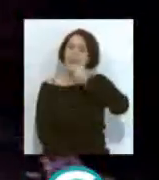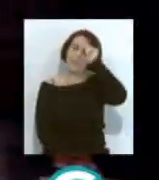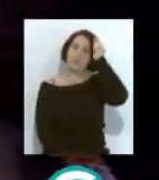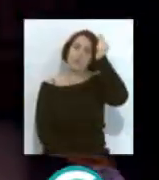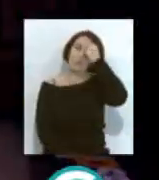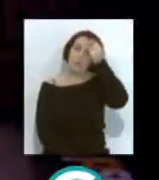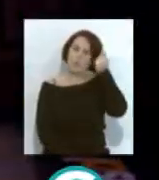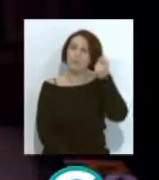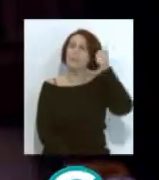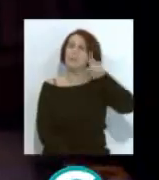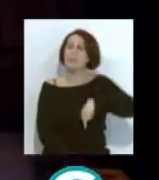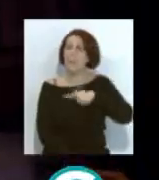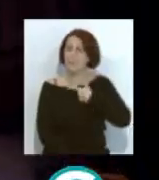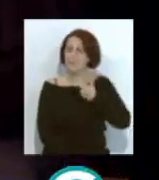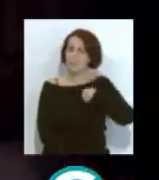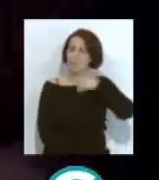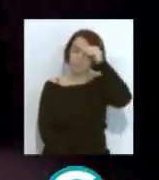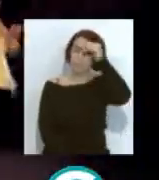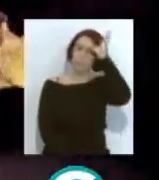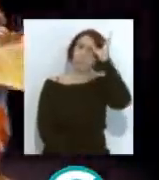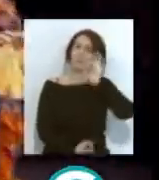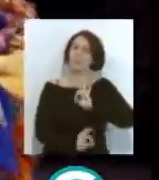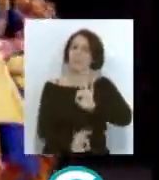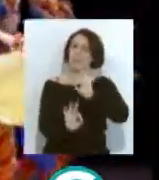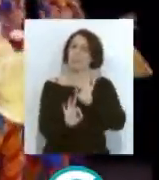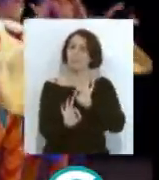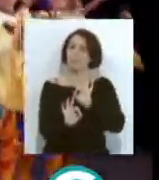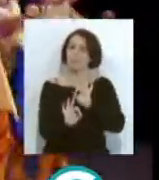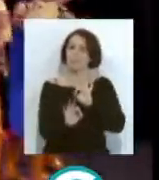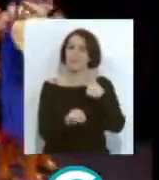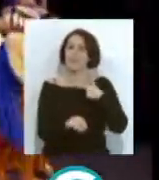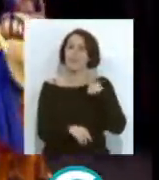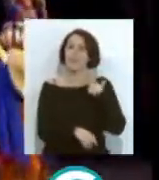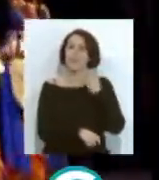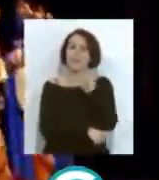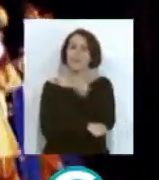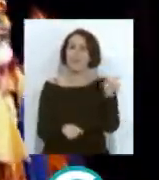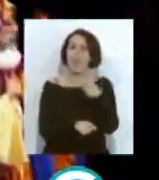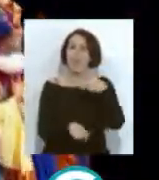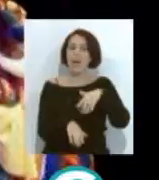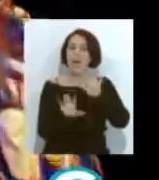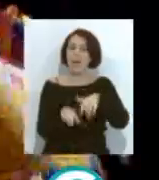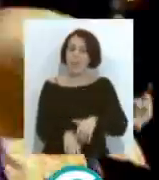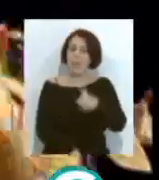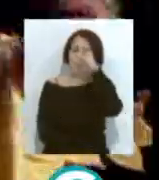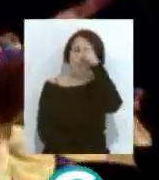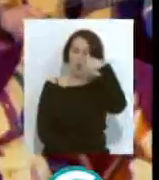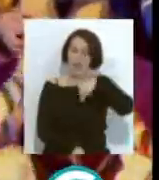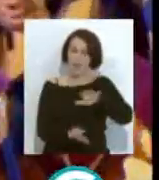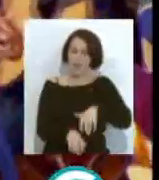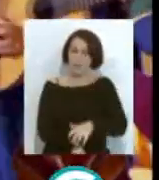de talento y de ingenio exclusivo del pueblo gaditano.